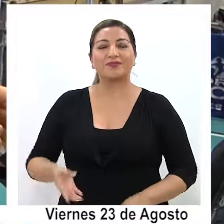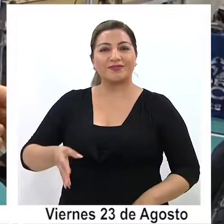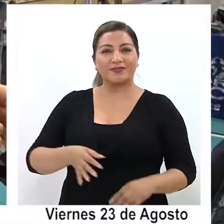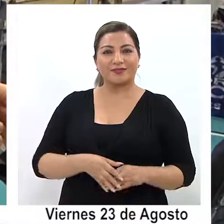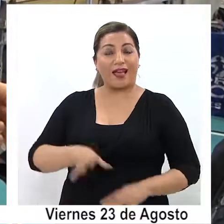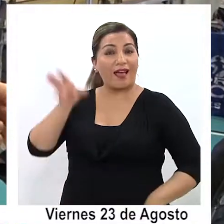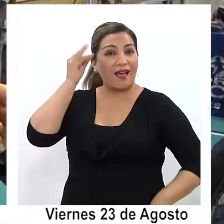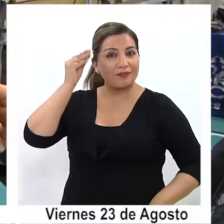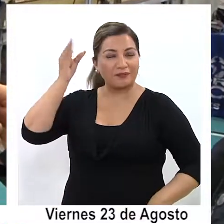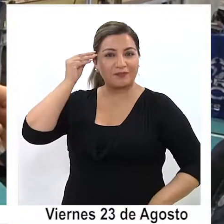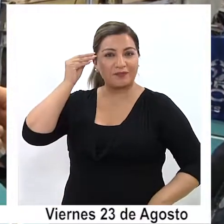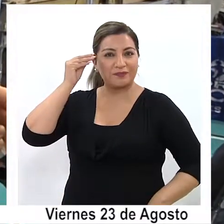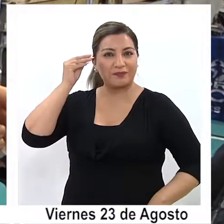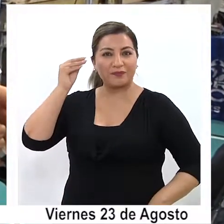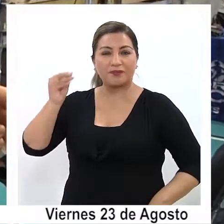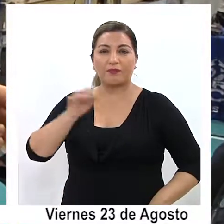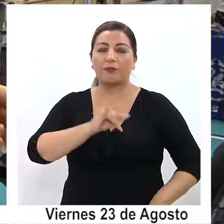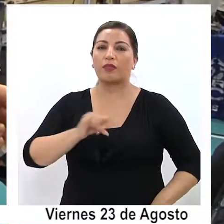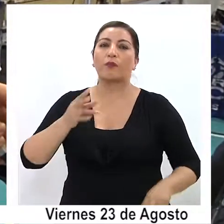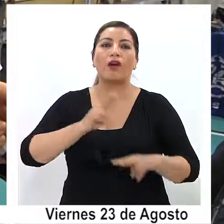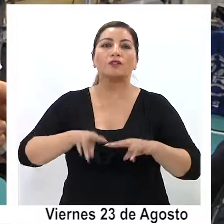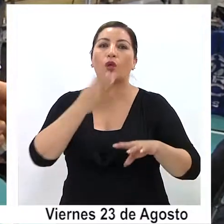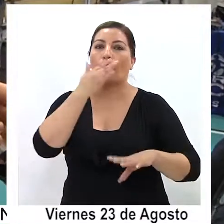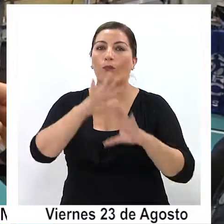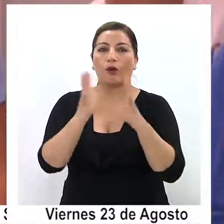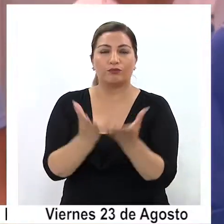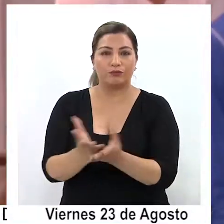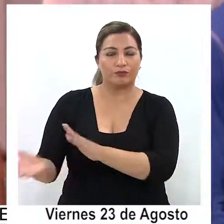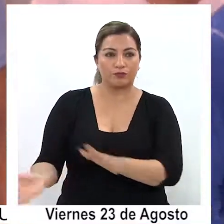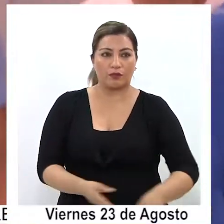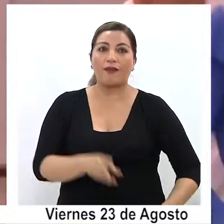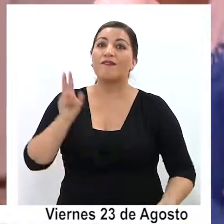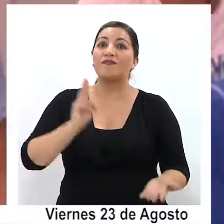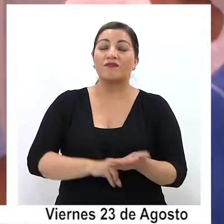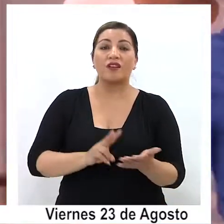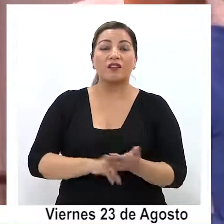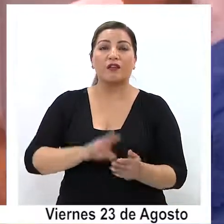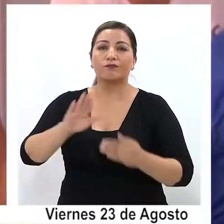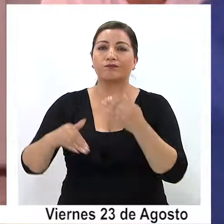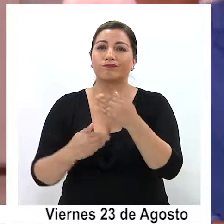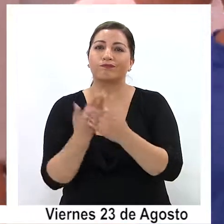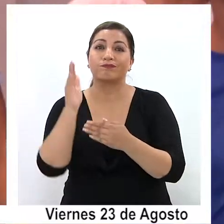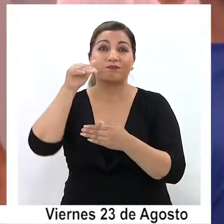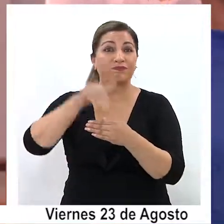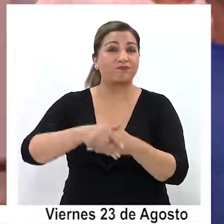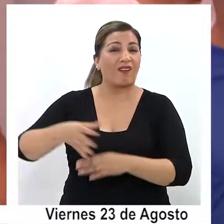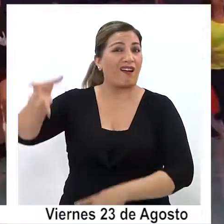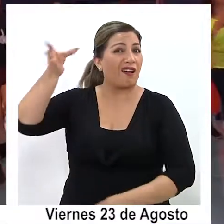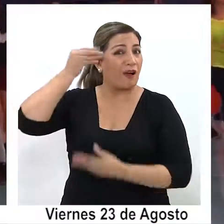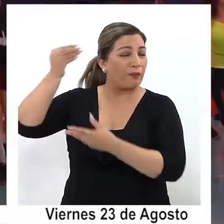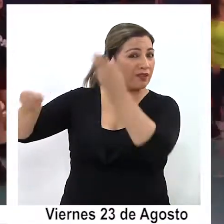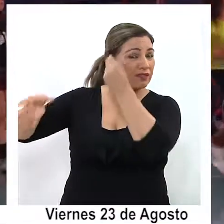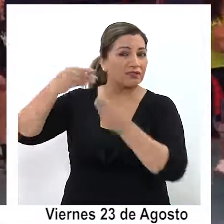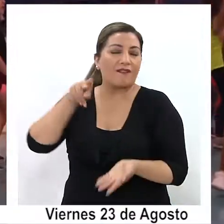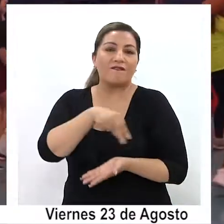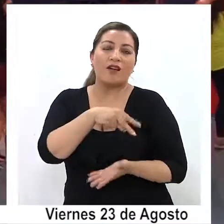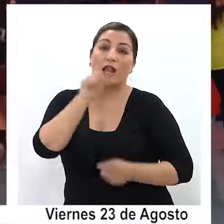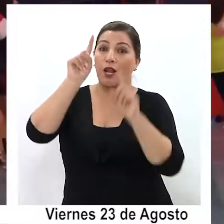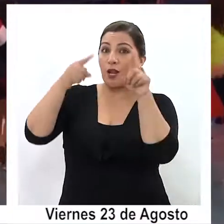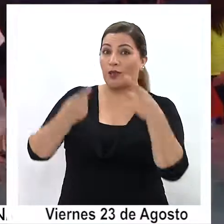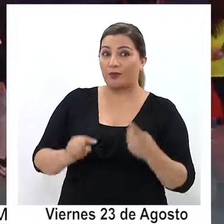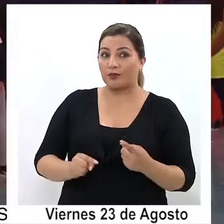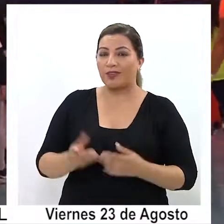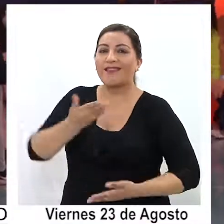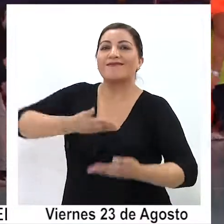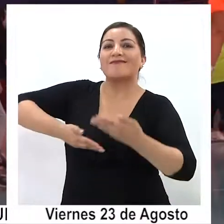aprender para poder construir un mundo mejor. Sin duda fue una jornada llena de aprendizaje, baile, música